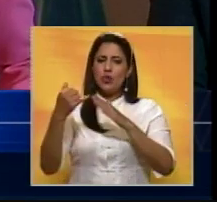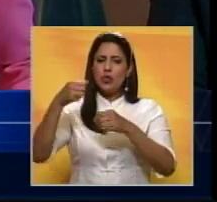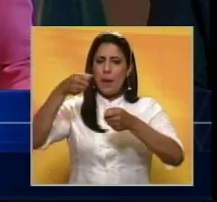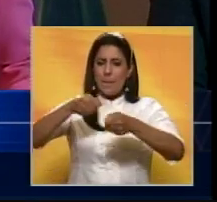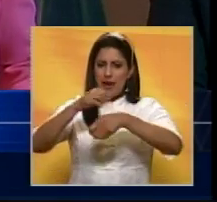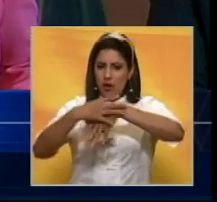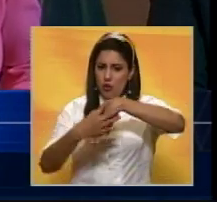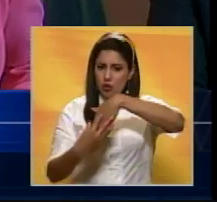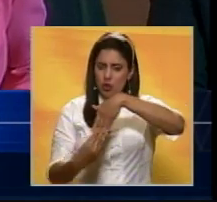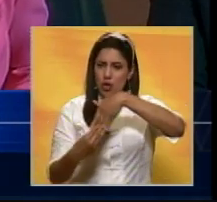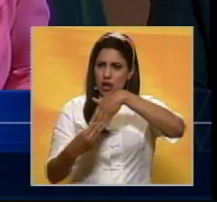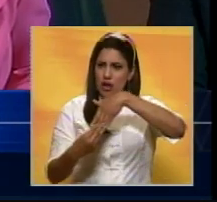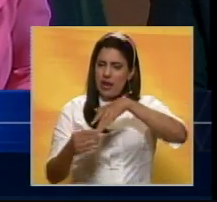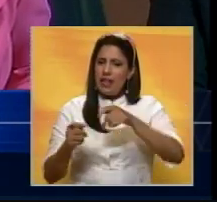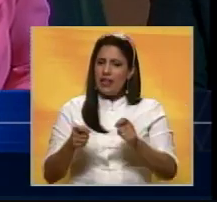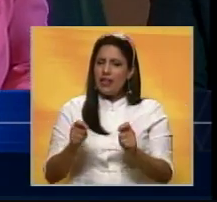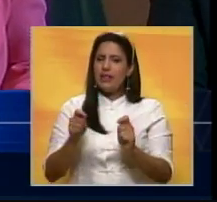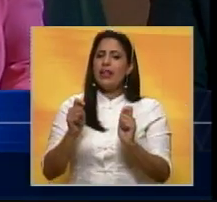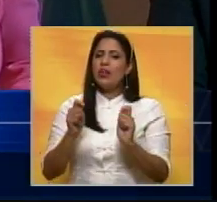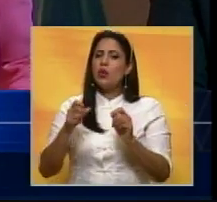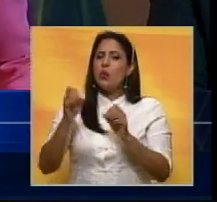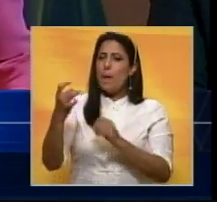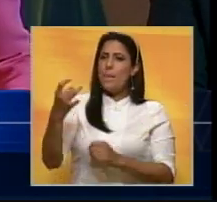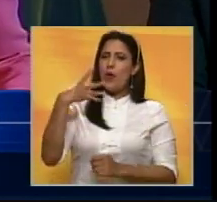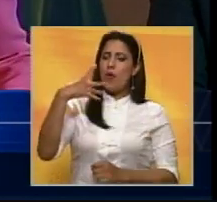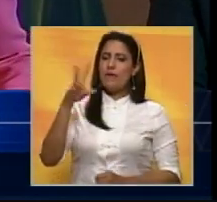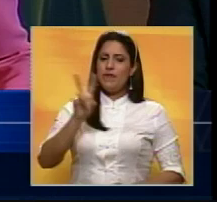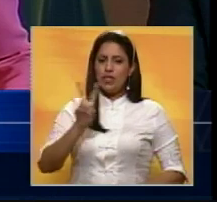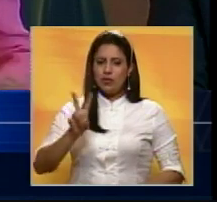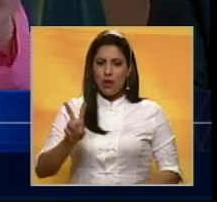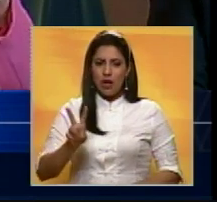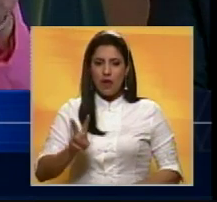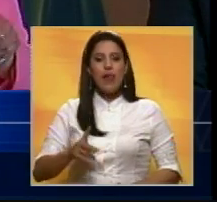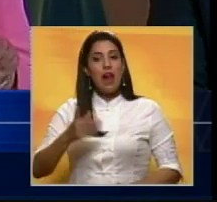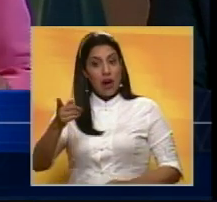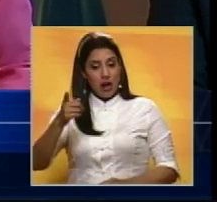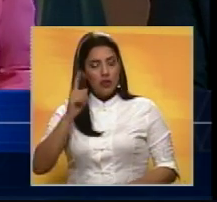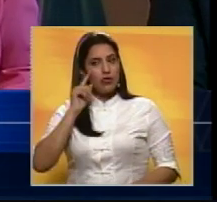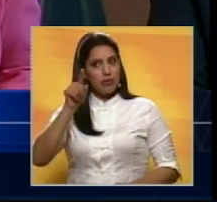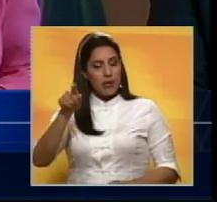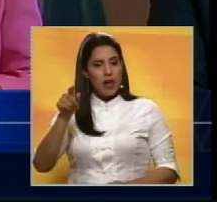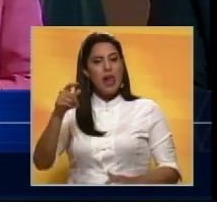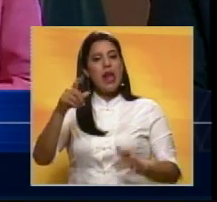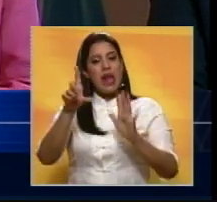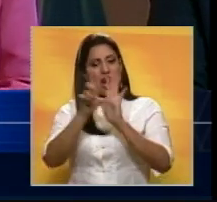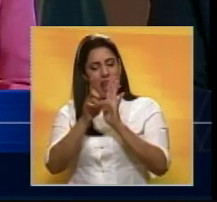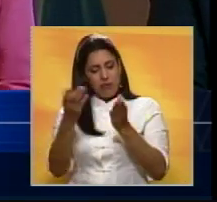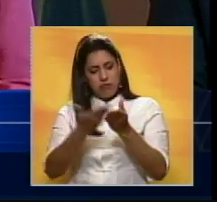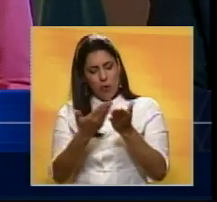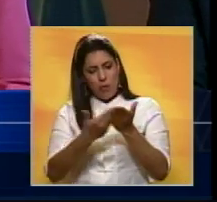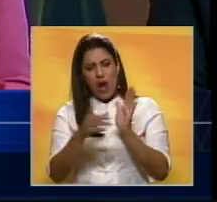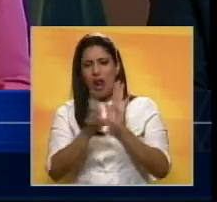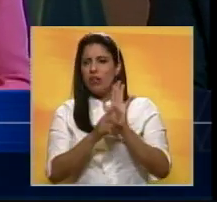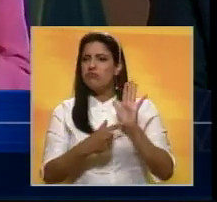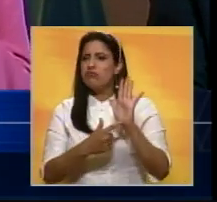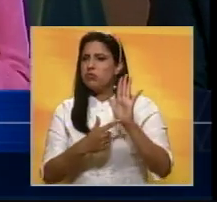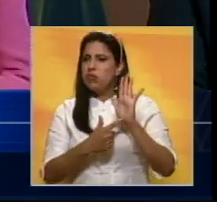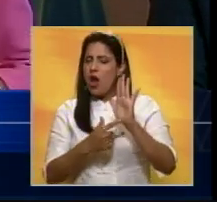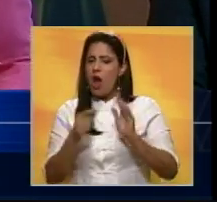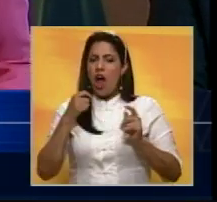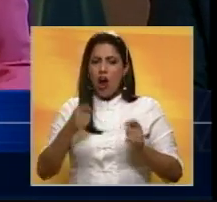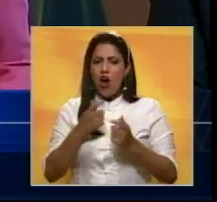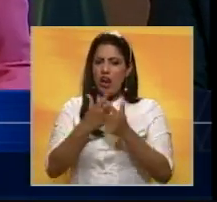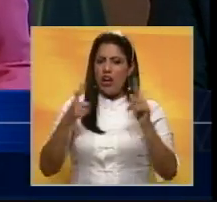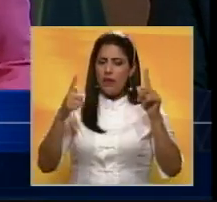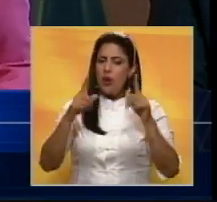Mercosur pretendiendo la suspensión de Venezuela. Ahí los llevamos con las leyes, con la ley por delante, con el Tratado